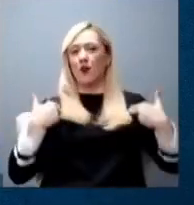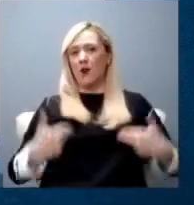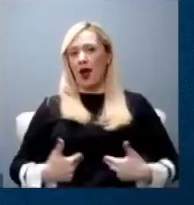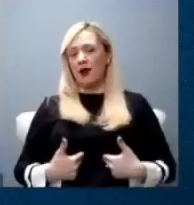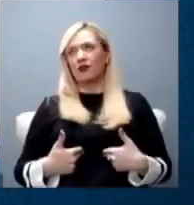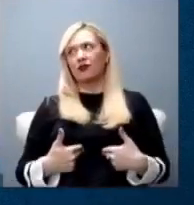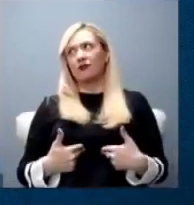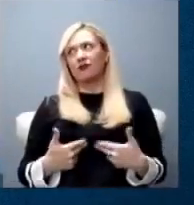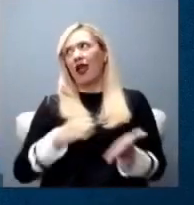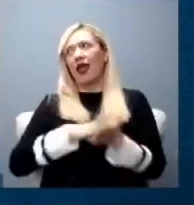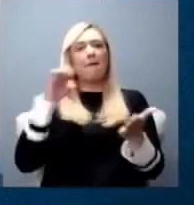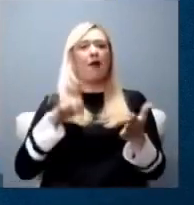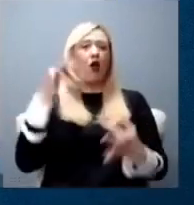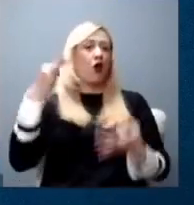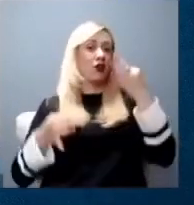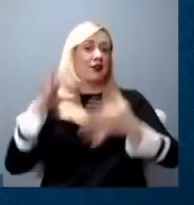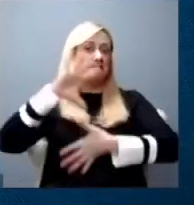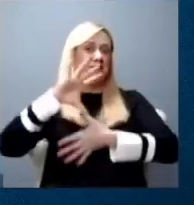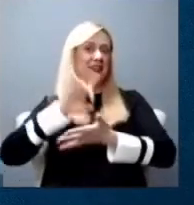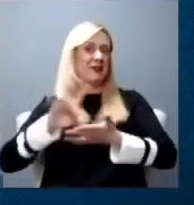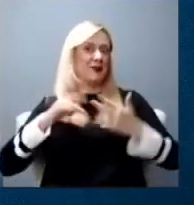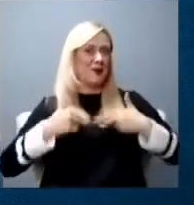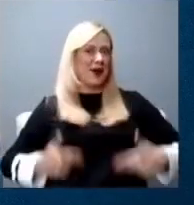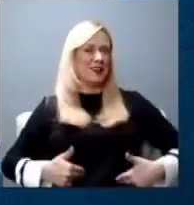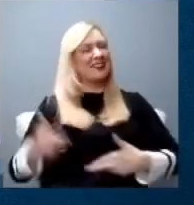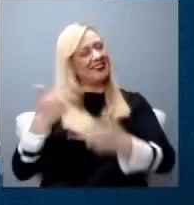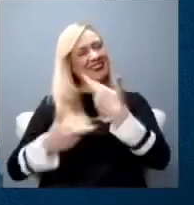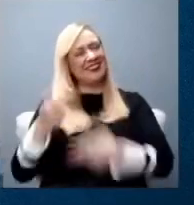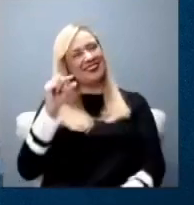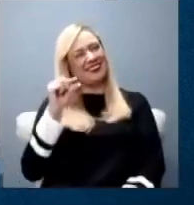ellas, por ejemplo, la Corte Interamericana de Derechos Humanos. Ya regresamos.